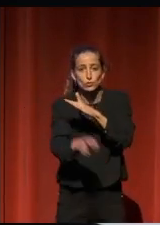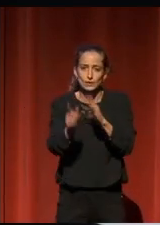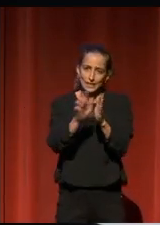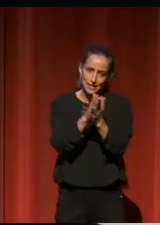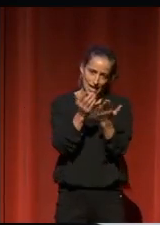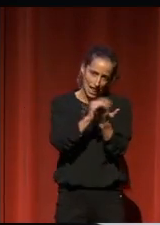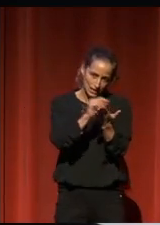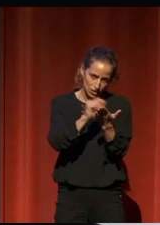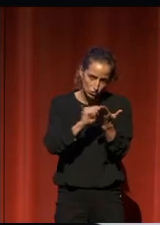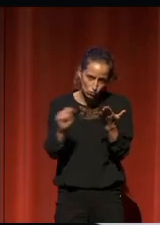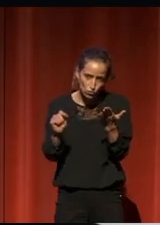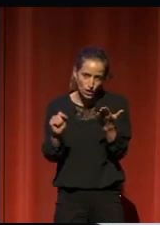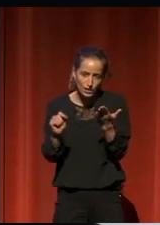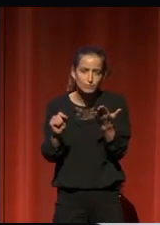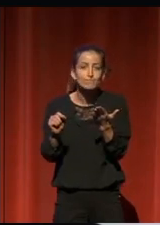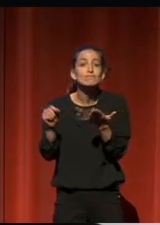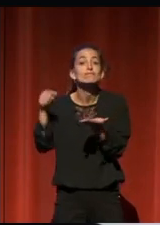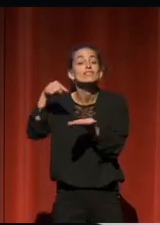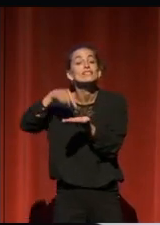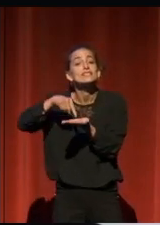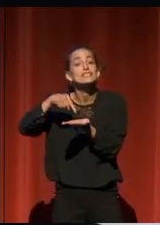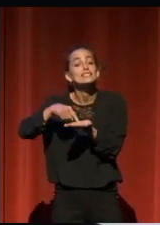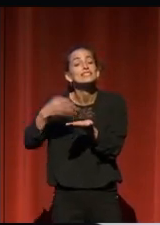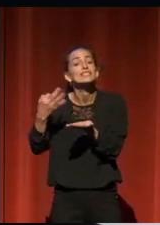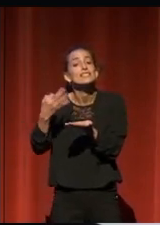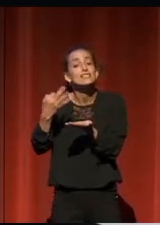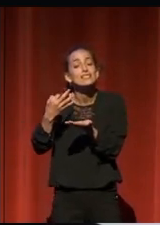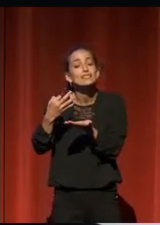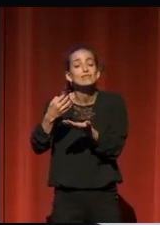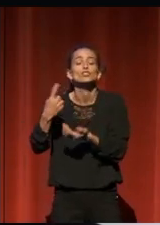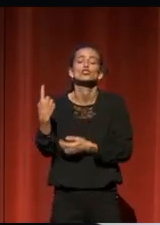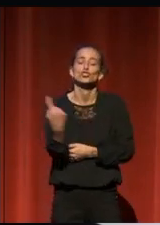escritura, que exigen mucha soledad.